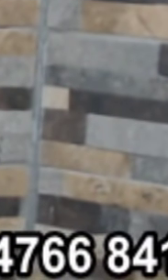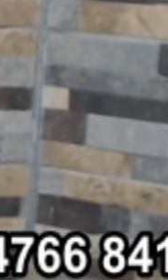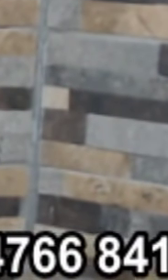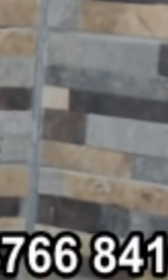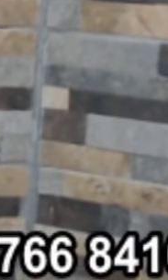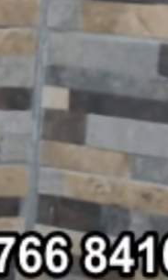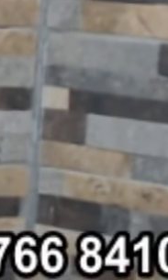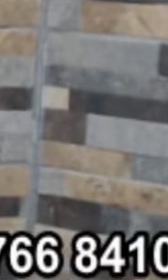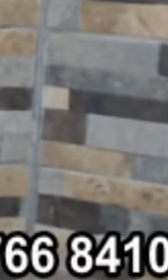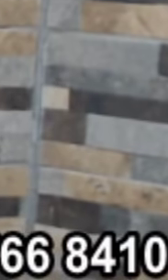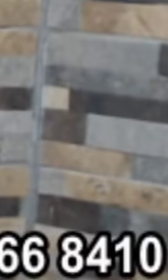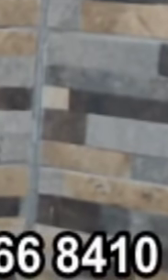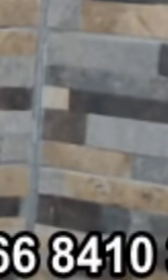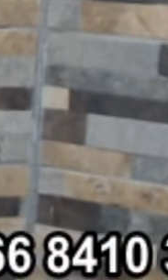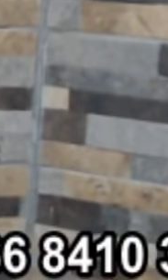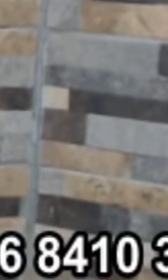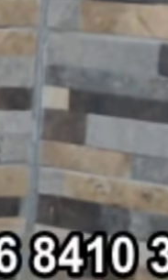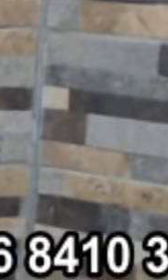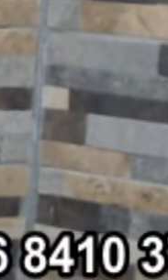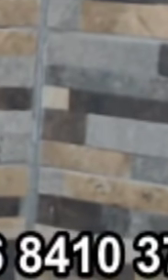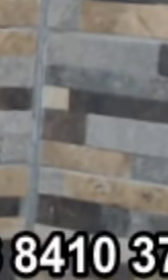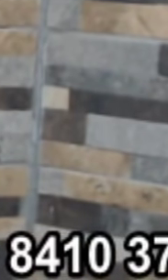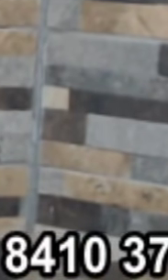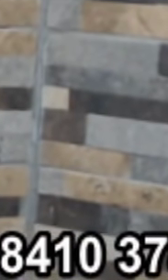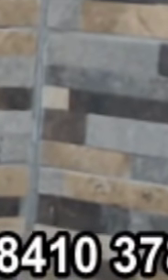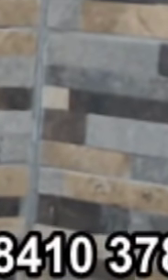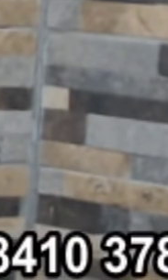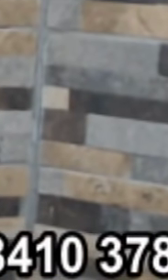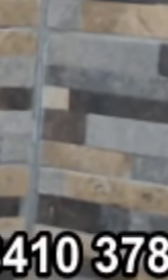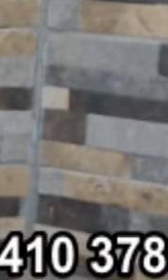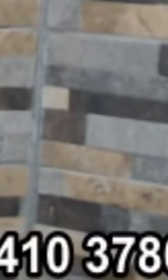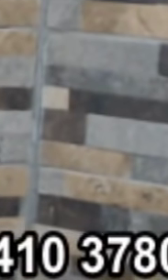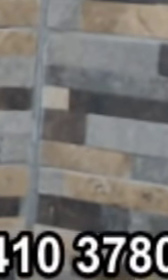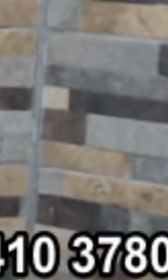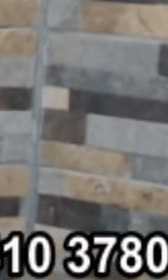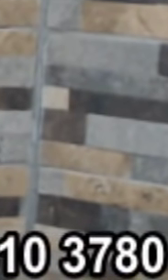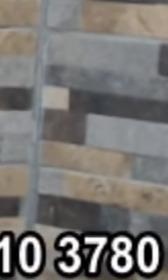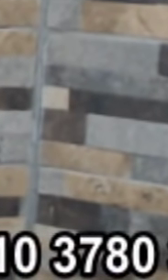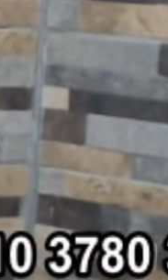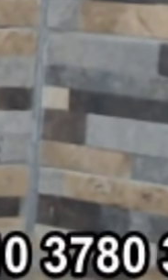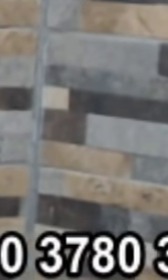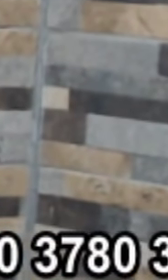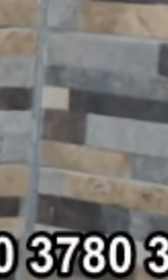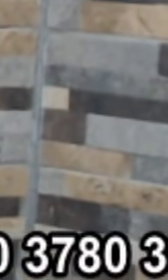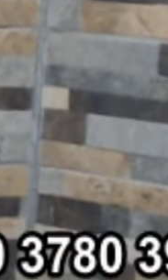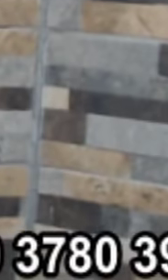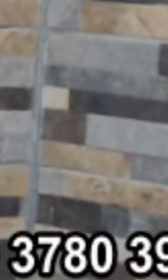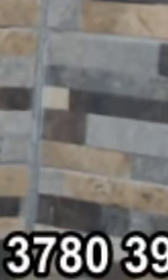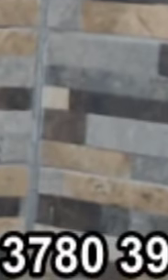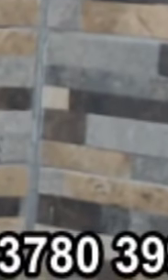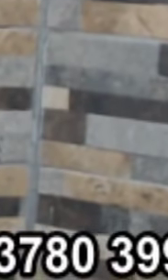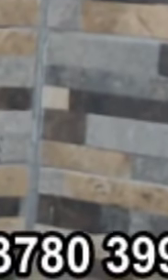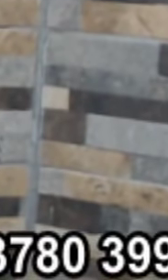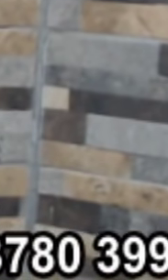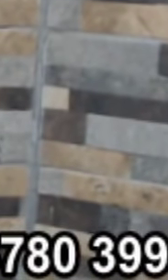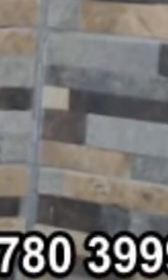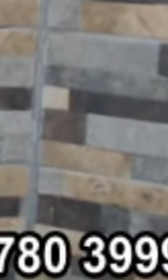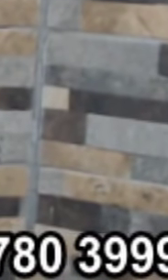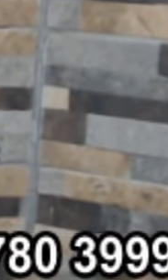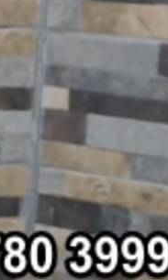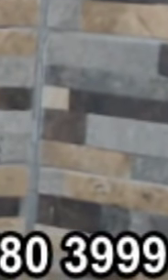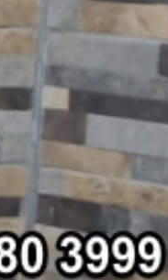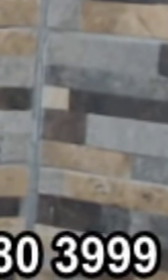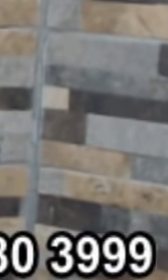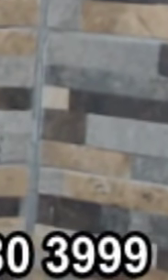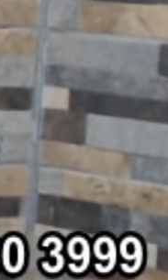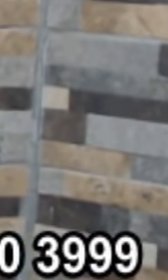y el país avanza, a pesar de los agoreros del mal. Amigas, amigos, están informadas, informados. Aquí en ACM, Canal